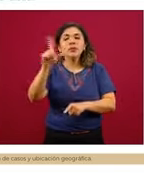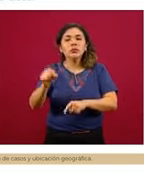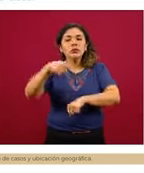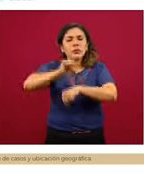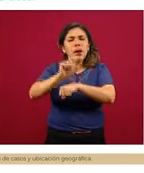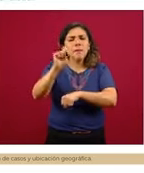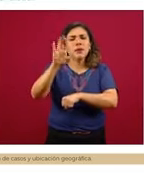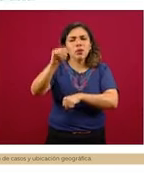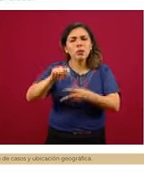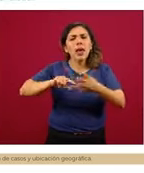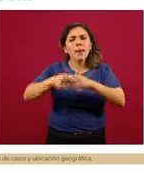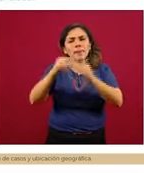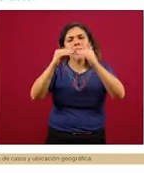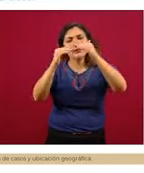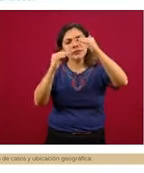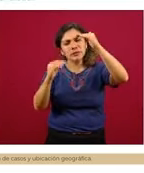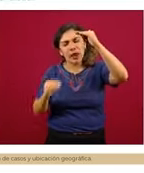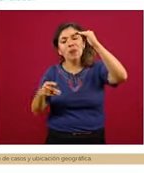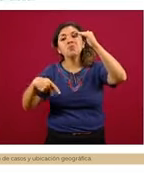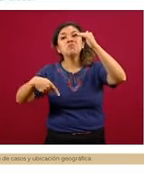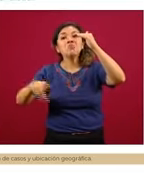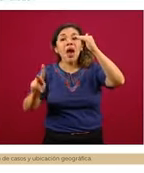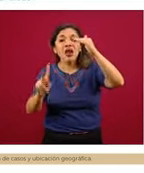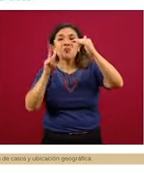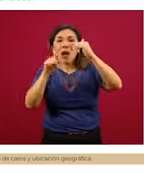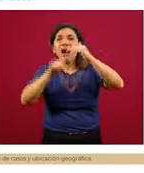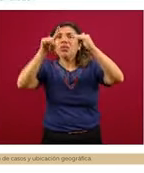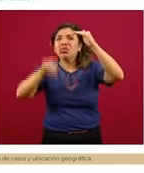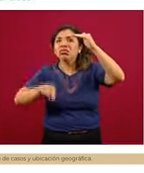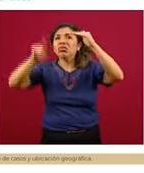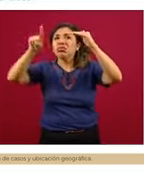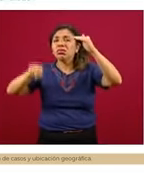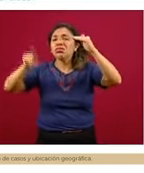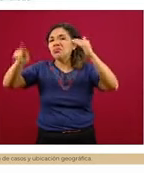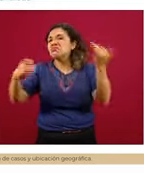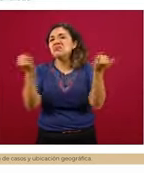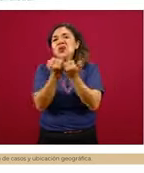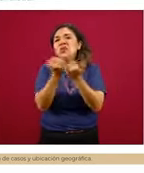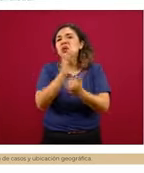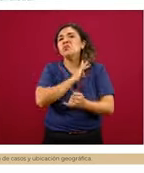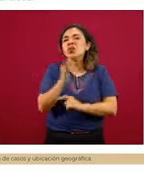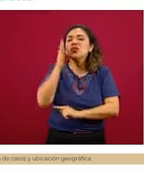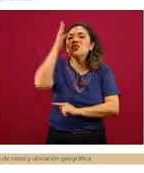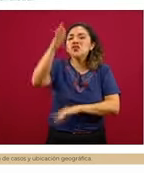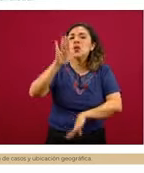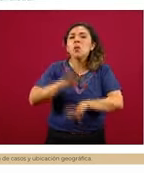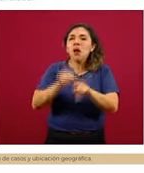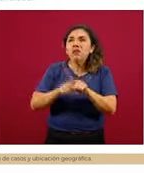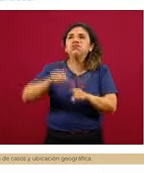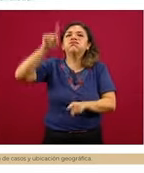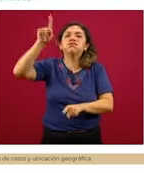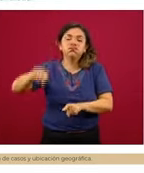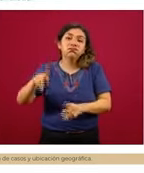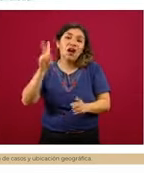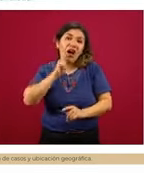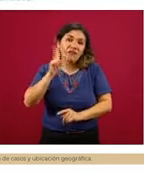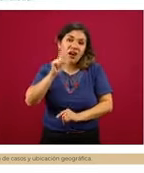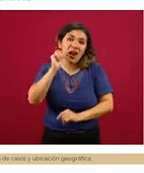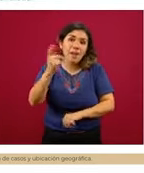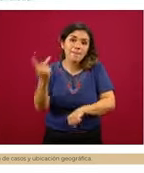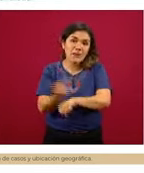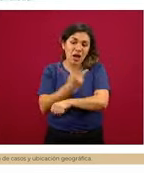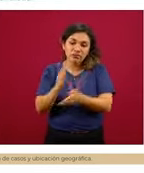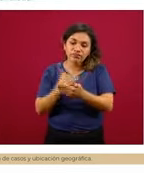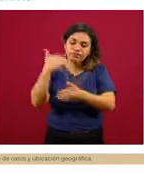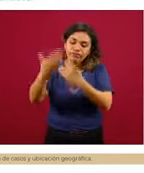la 29, pero como hemos visto esa tendencia ondulante, eso igual pudiera suceder que en la semana 30 volvamos nuevamente a ver